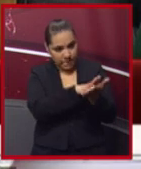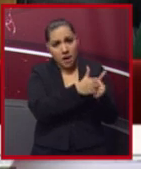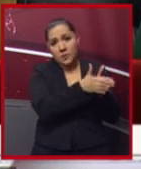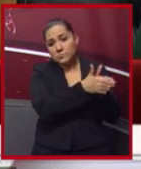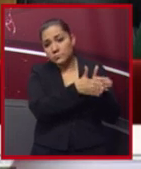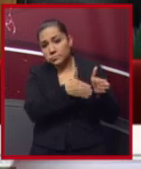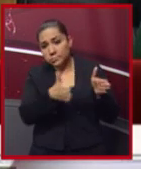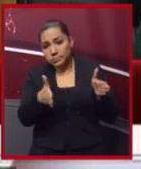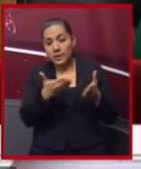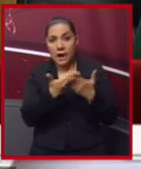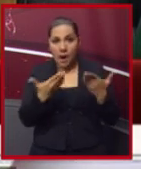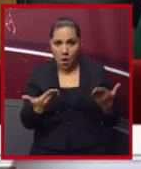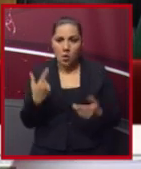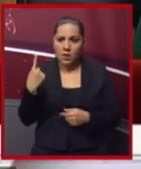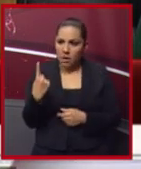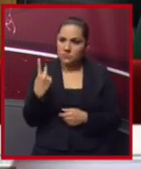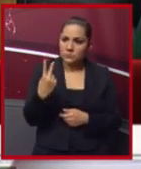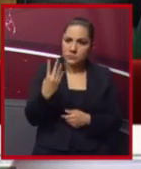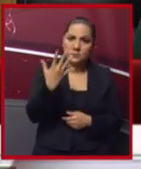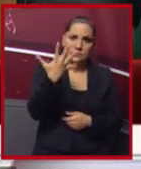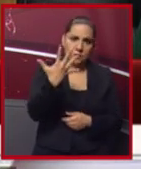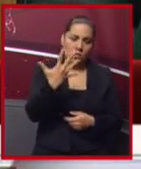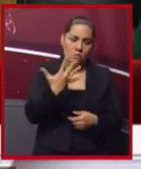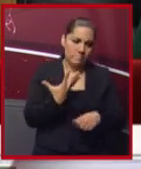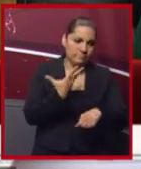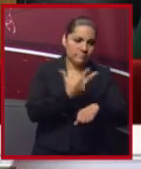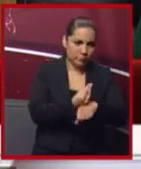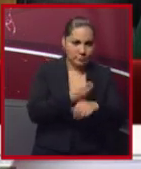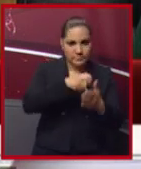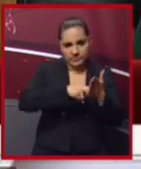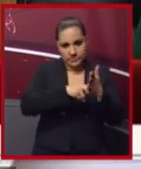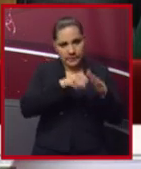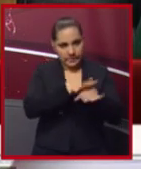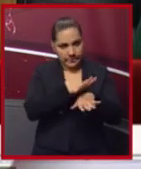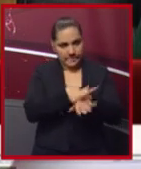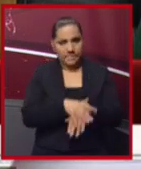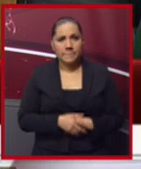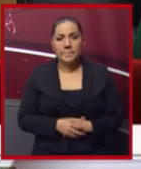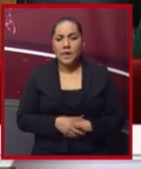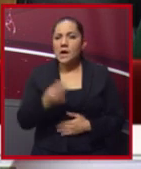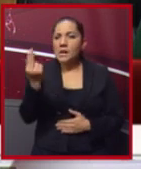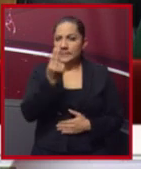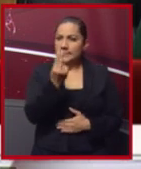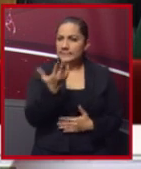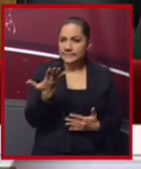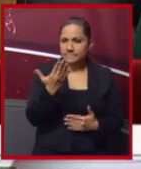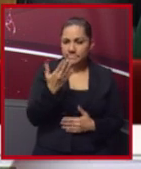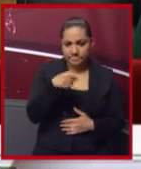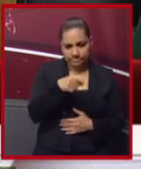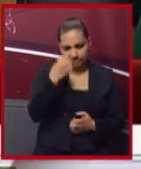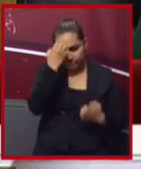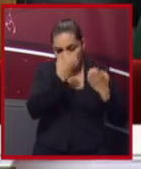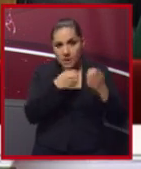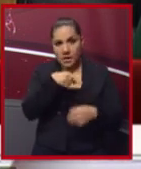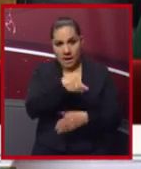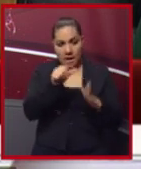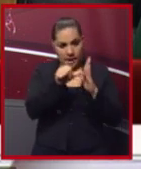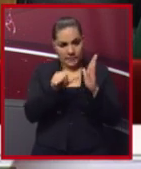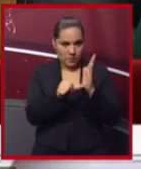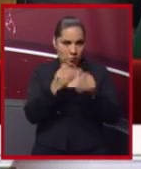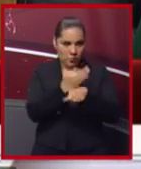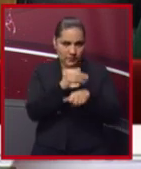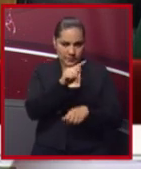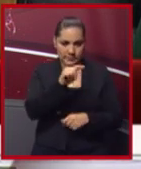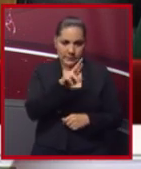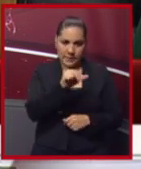Destaco que permanece de la minuta considerar los artículos transitorios que refiere que la prisión preventiva oficiosa